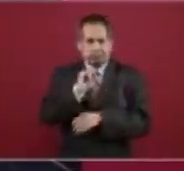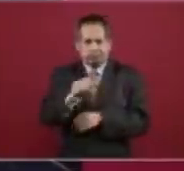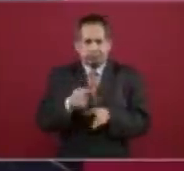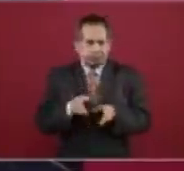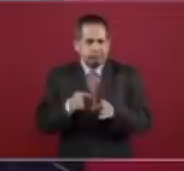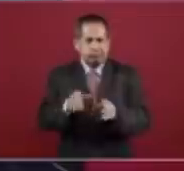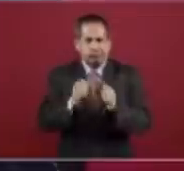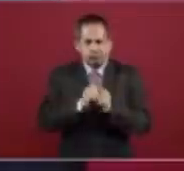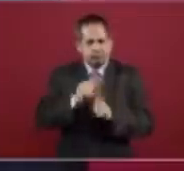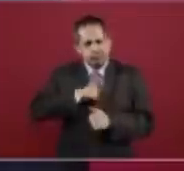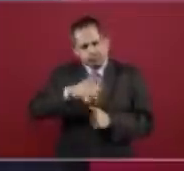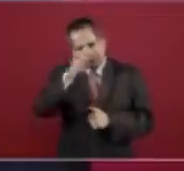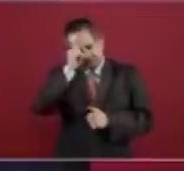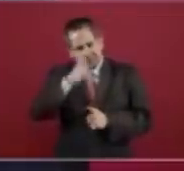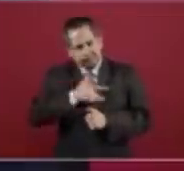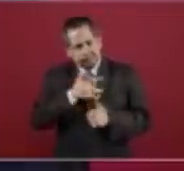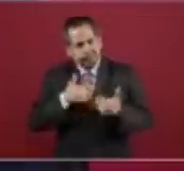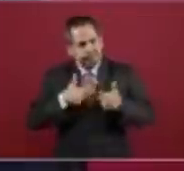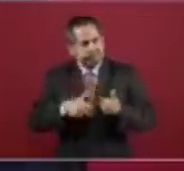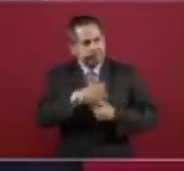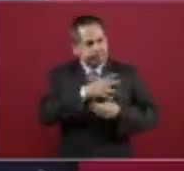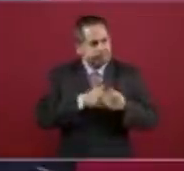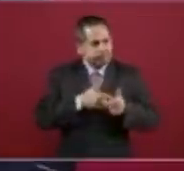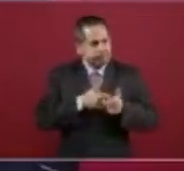de la concordia y vamos muy bien,